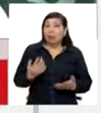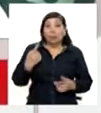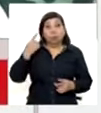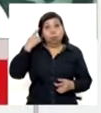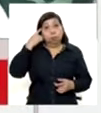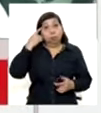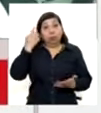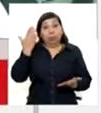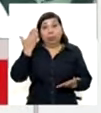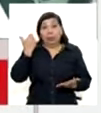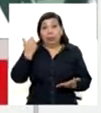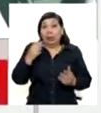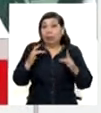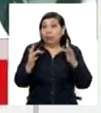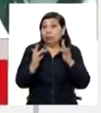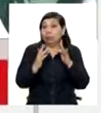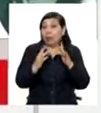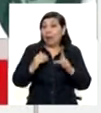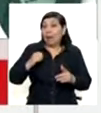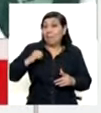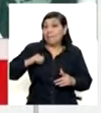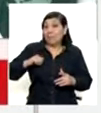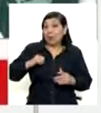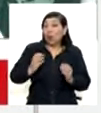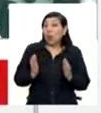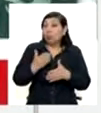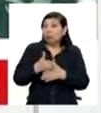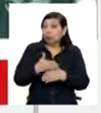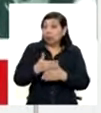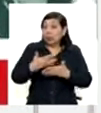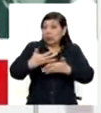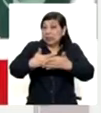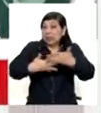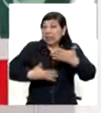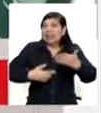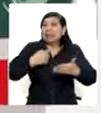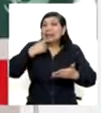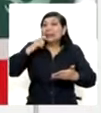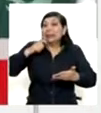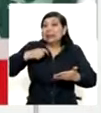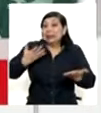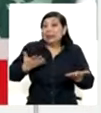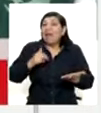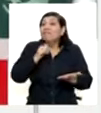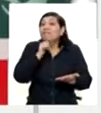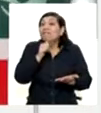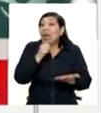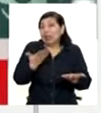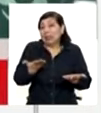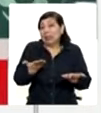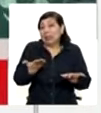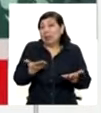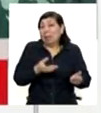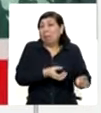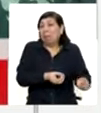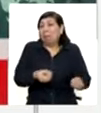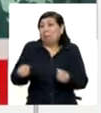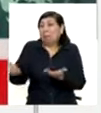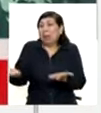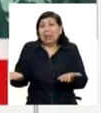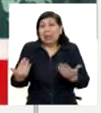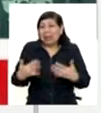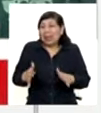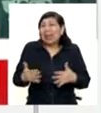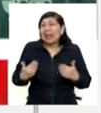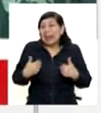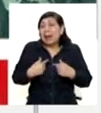frágil. De repente, a través de las redes sociales, la municipalidad va a compartir la lista de qué es lo que está faltando, digamos, para no llevar más de lo que